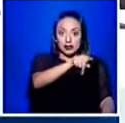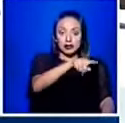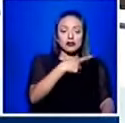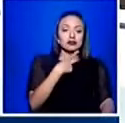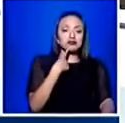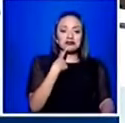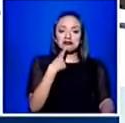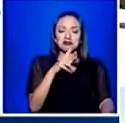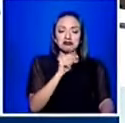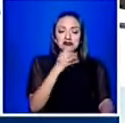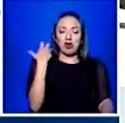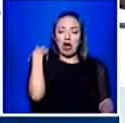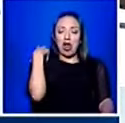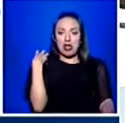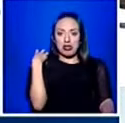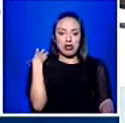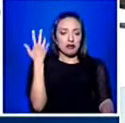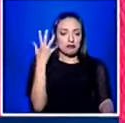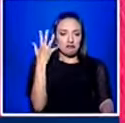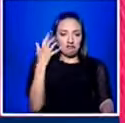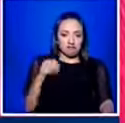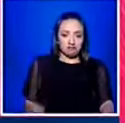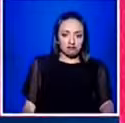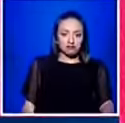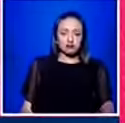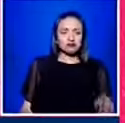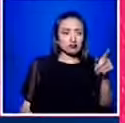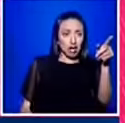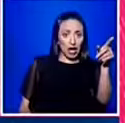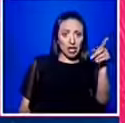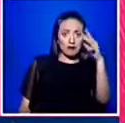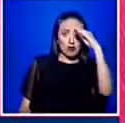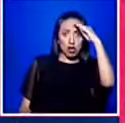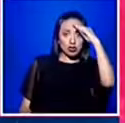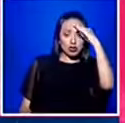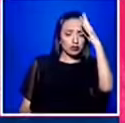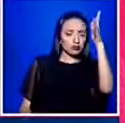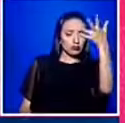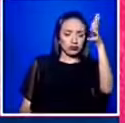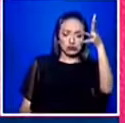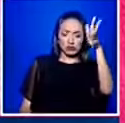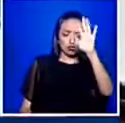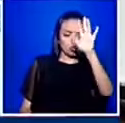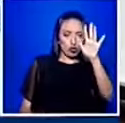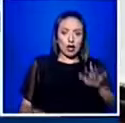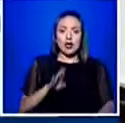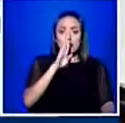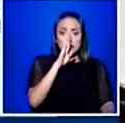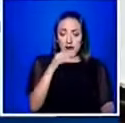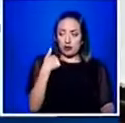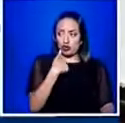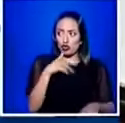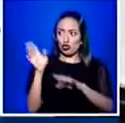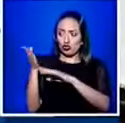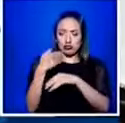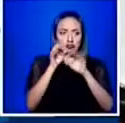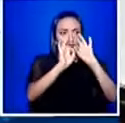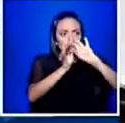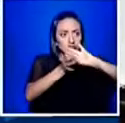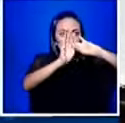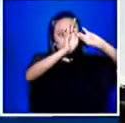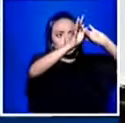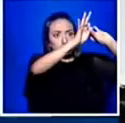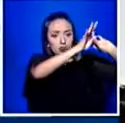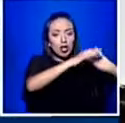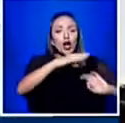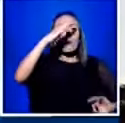señalan que no es garantía de seguridad para ellos. No hay policía, siempre nosotros le damos mantenimiento al UPC. Los